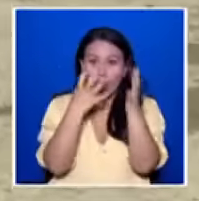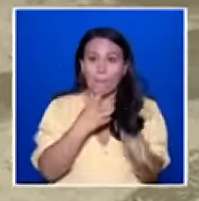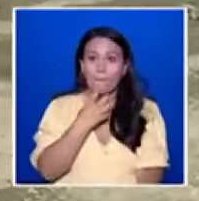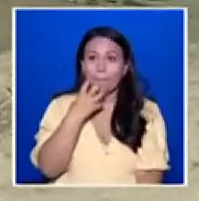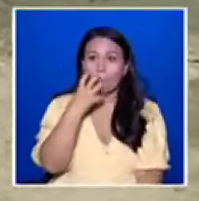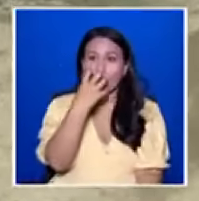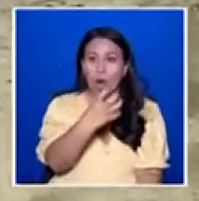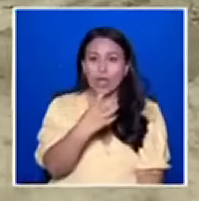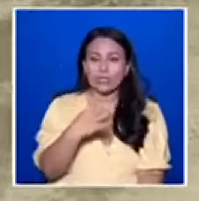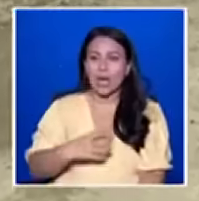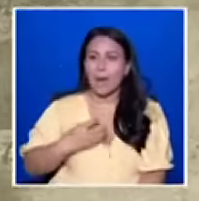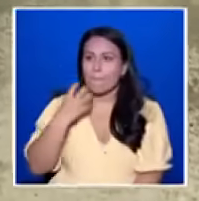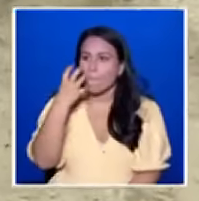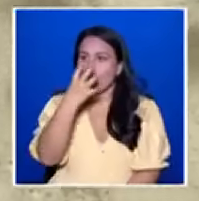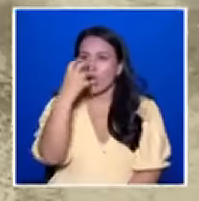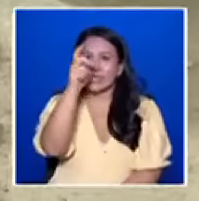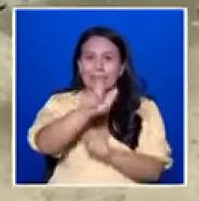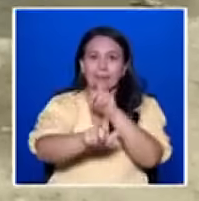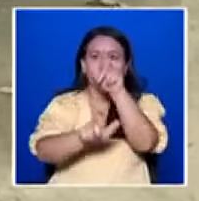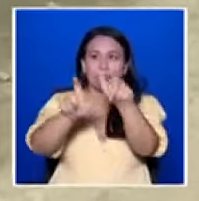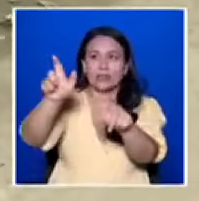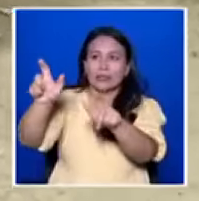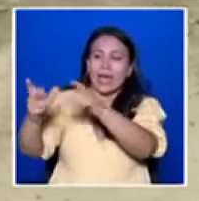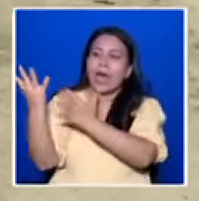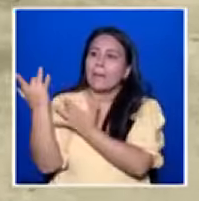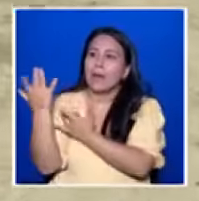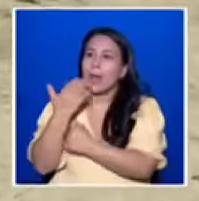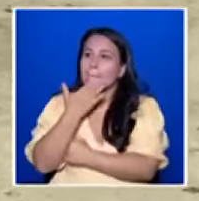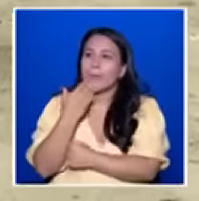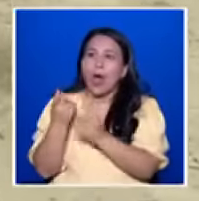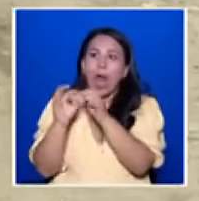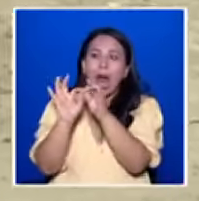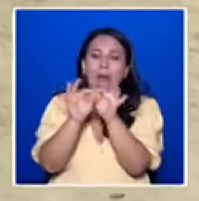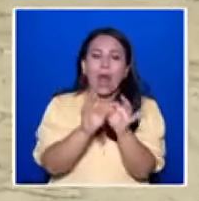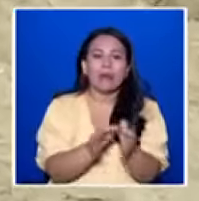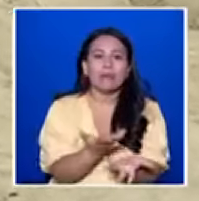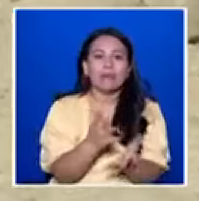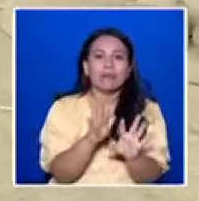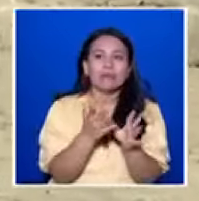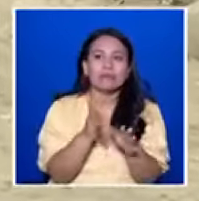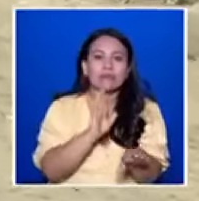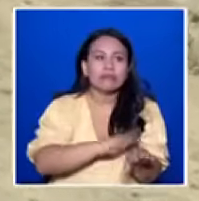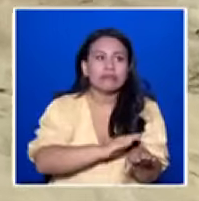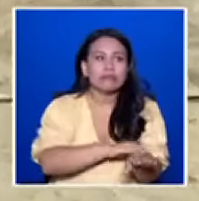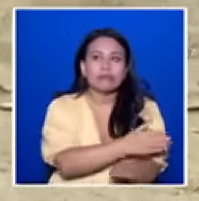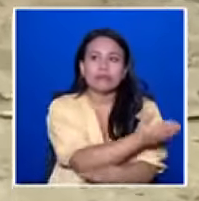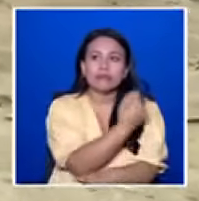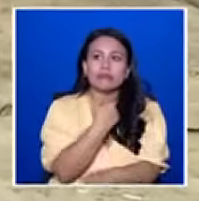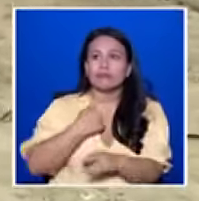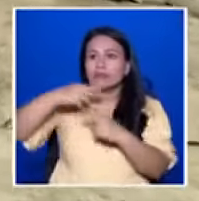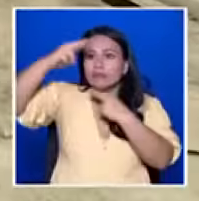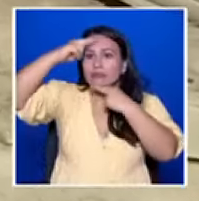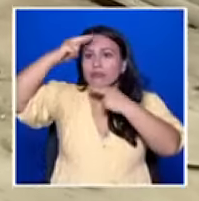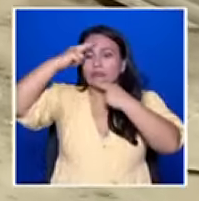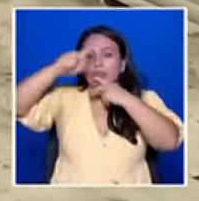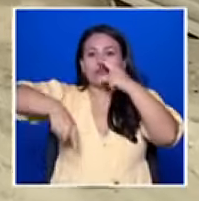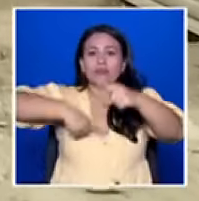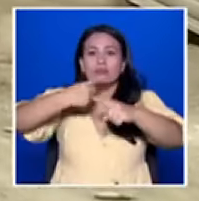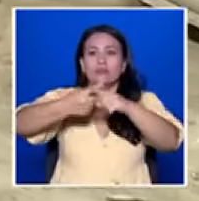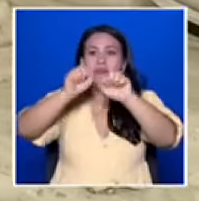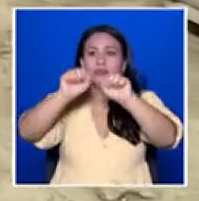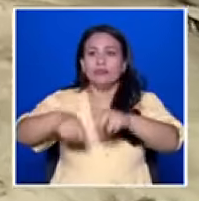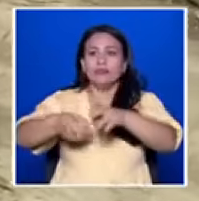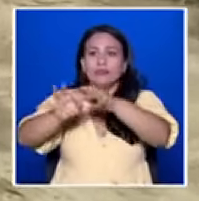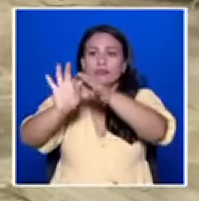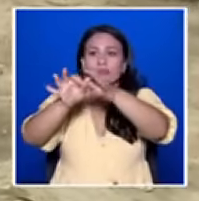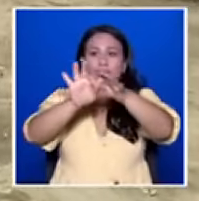molesta, porque si bien los habitantes esperan mejoras, ni siquiera tienen las noticias de cuándo podrían venir. Vean cómo